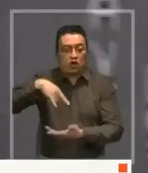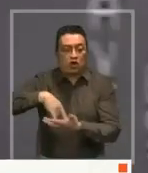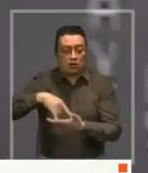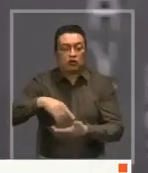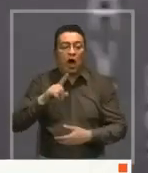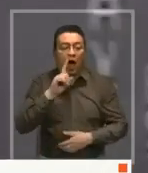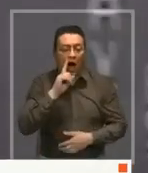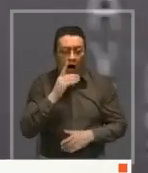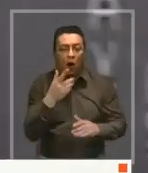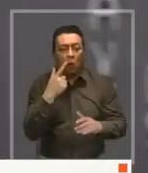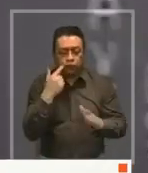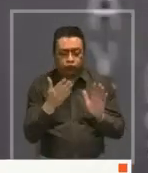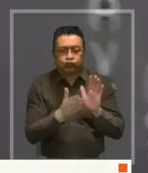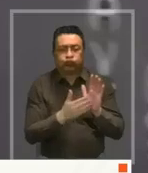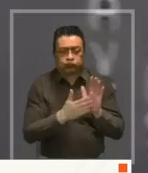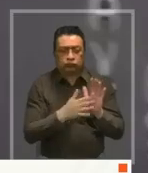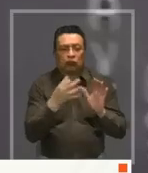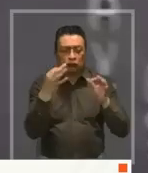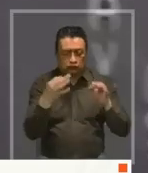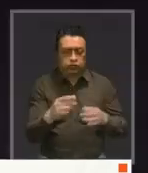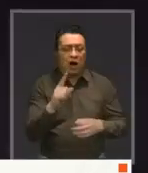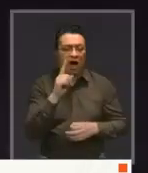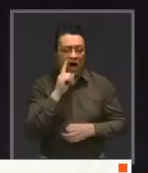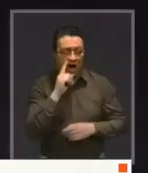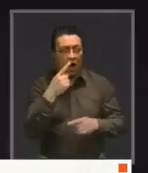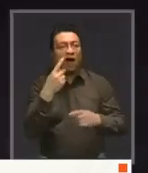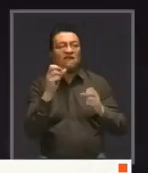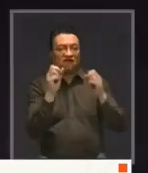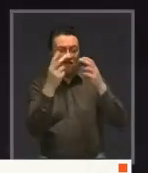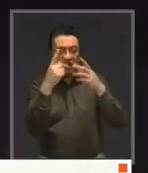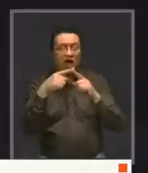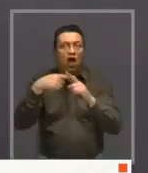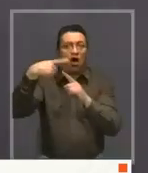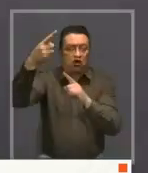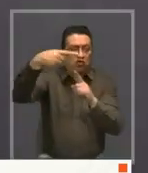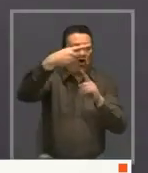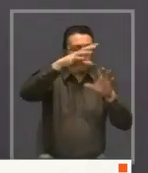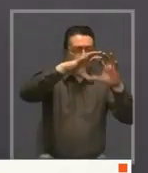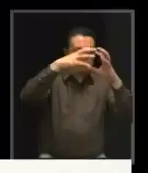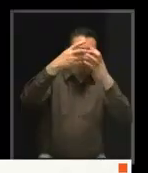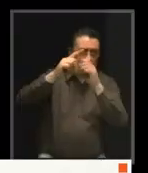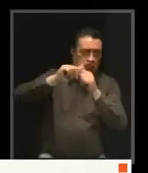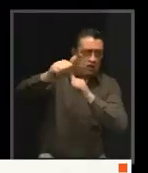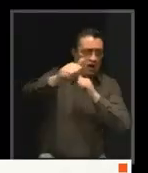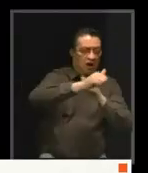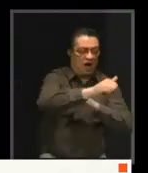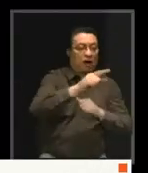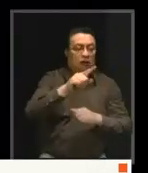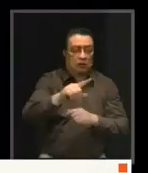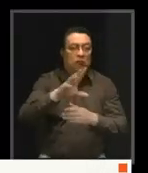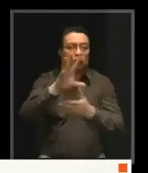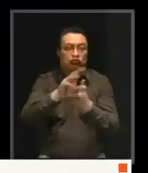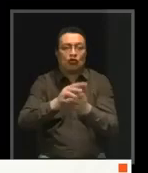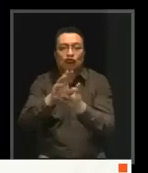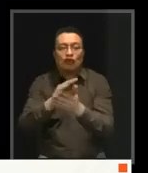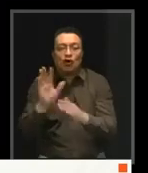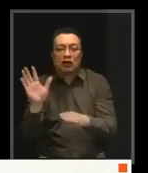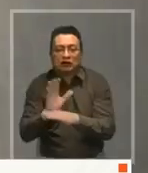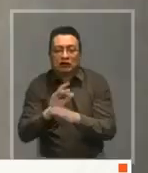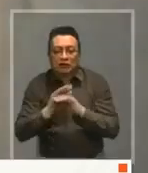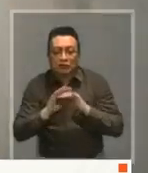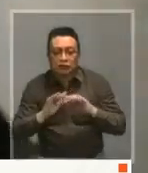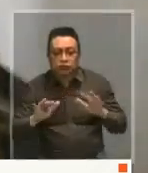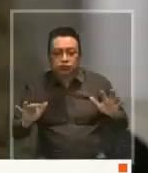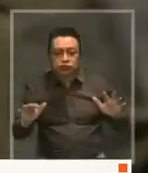hay evidencias claras que valían la existencia de vida extraterrestre un fenómeno apasionante que ha inspirado al cine pero la realidad